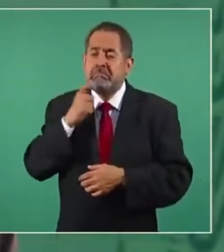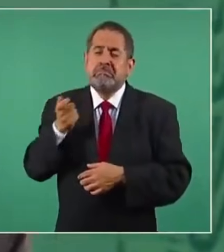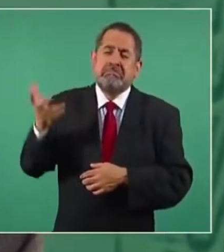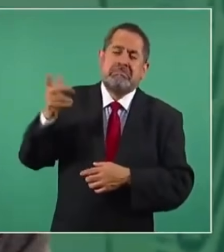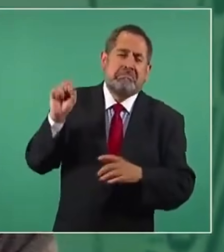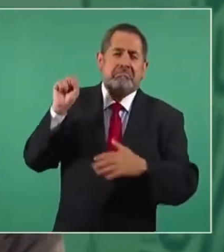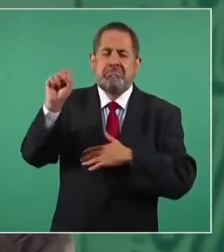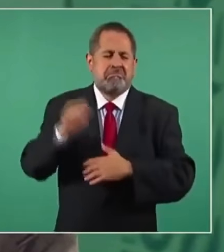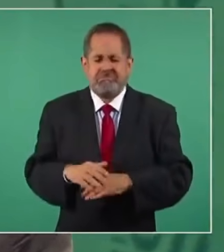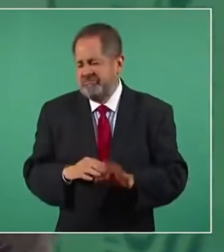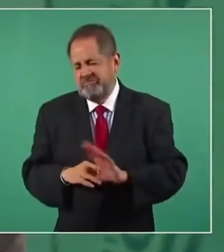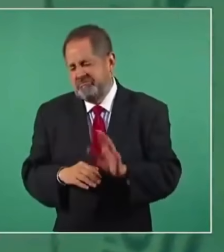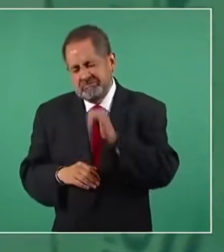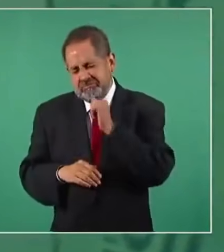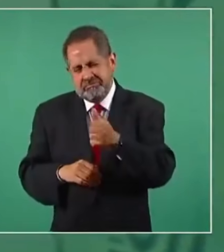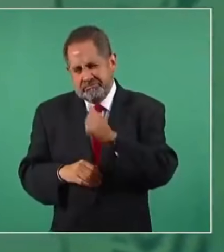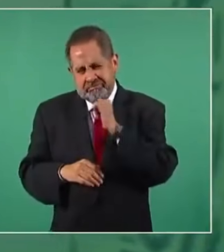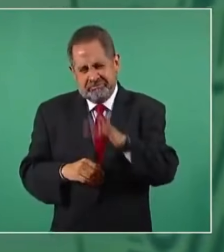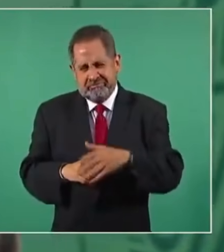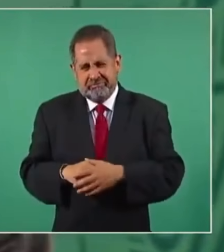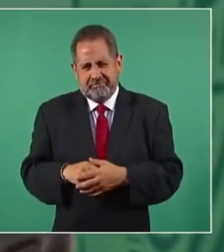es comunista, populista. Ya ven,